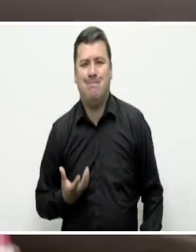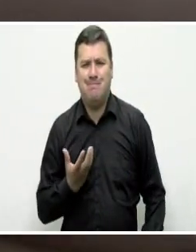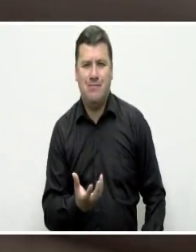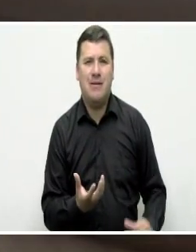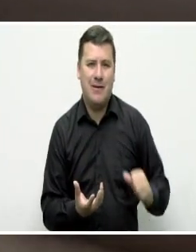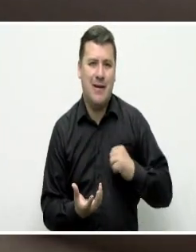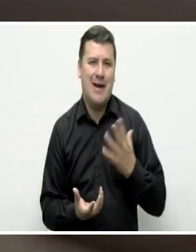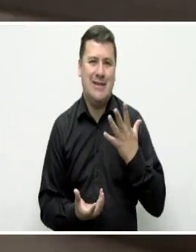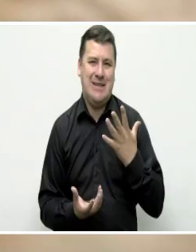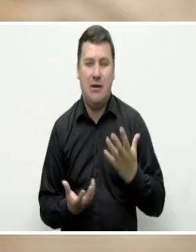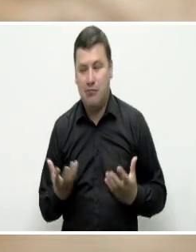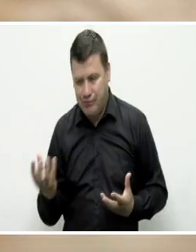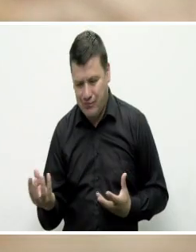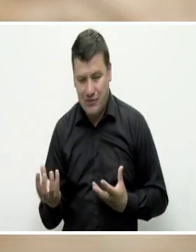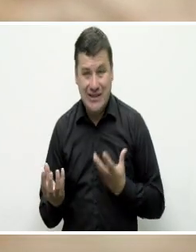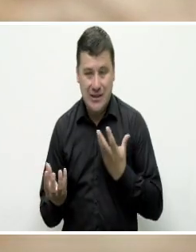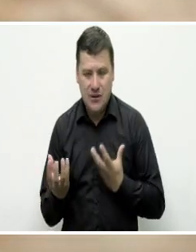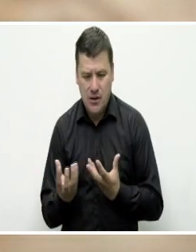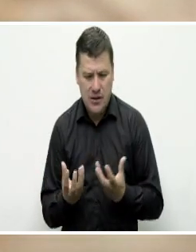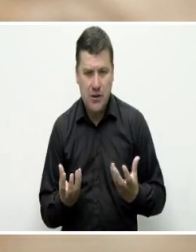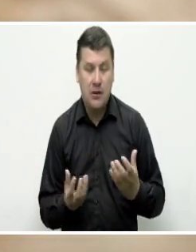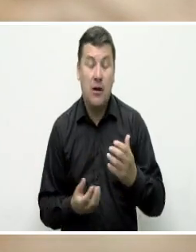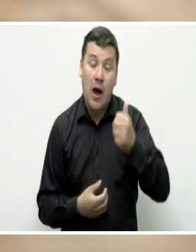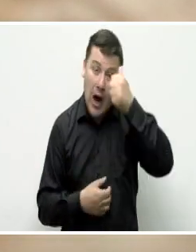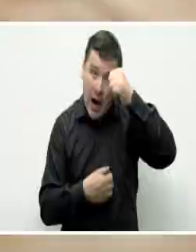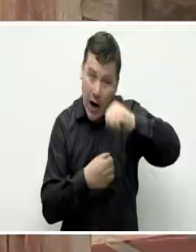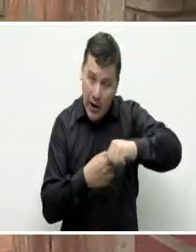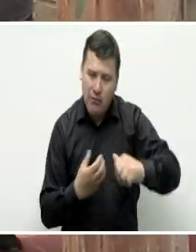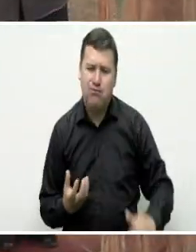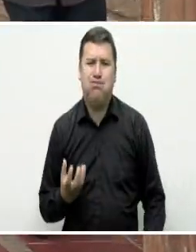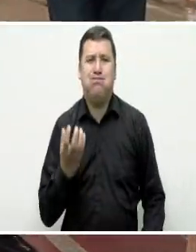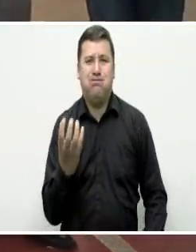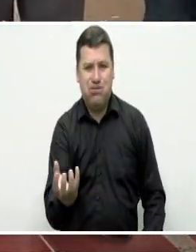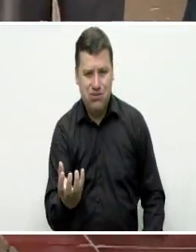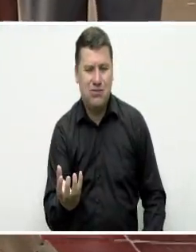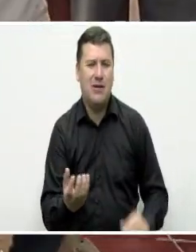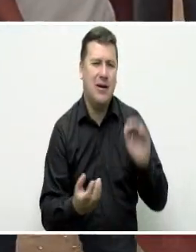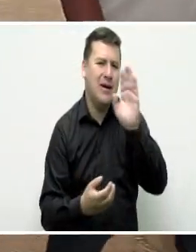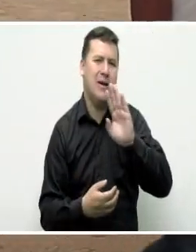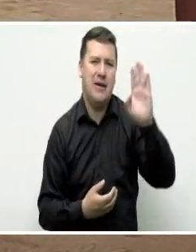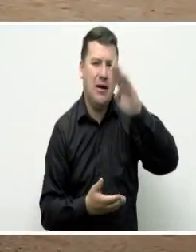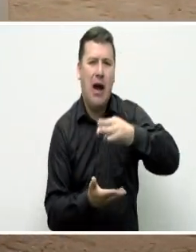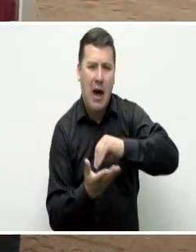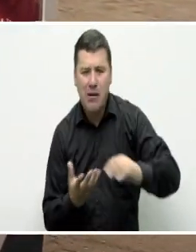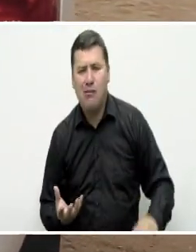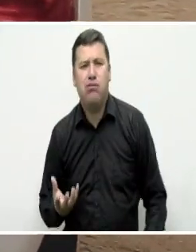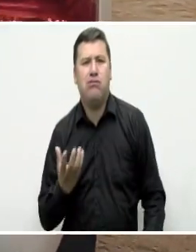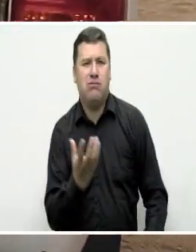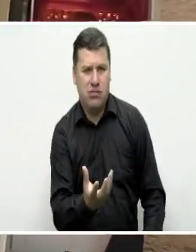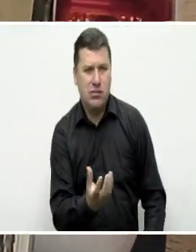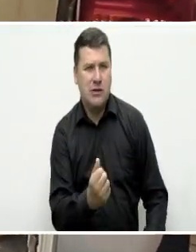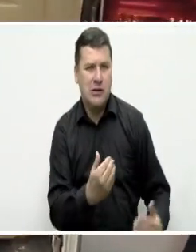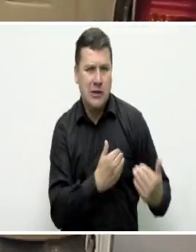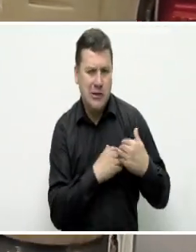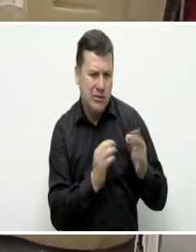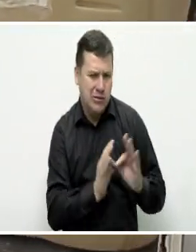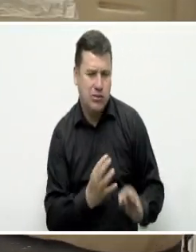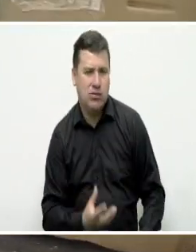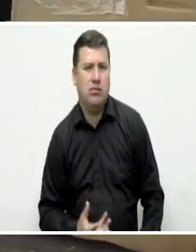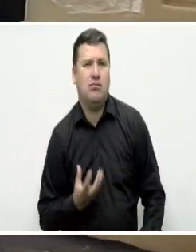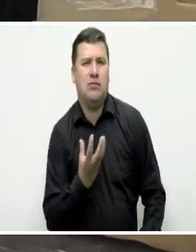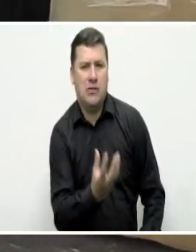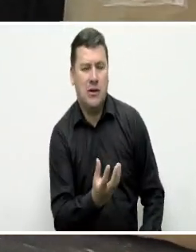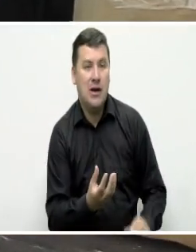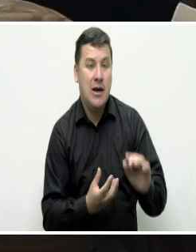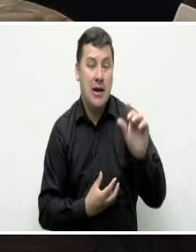5 unidades, en Arauca hemos desplegado otra está trabajando en el departamento del Atlántico y una más está en el departamento